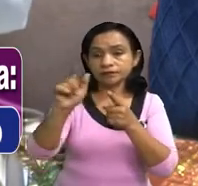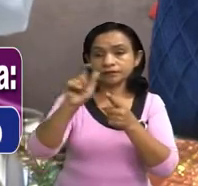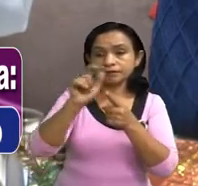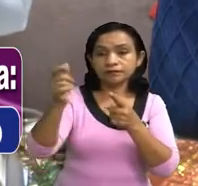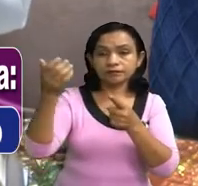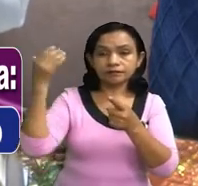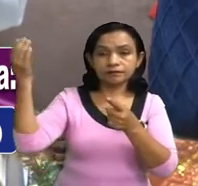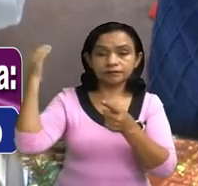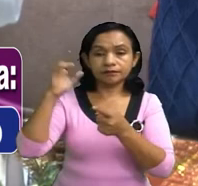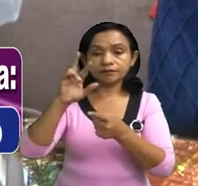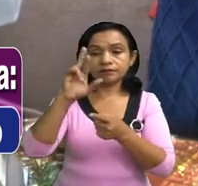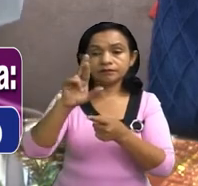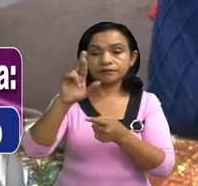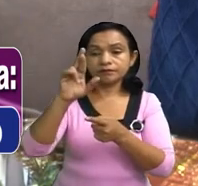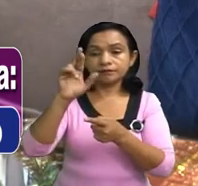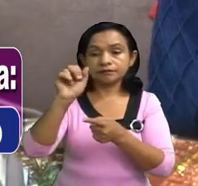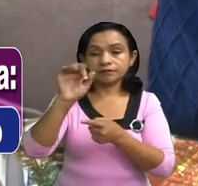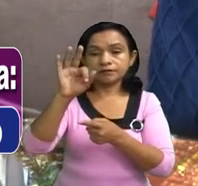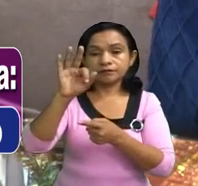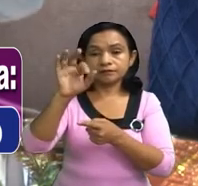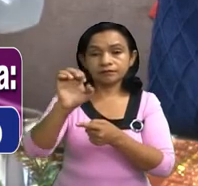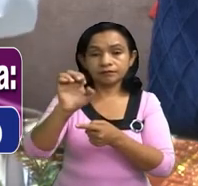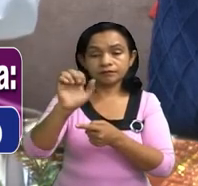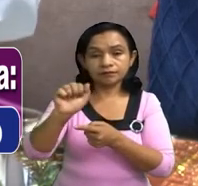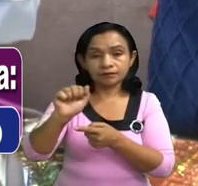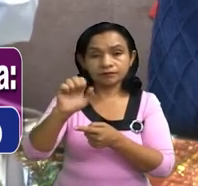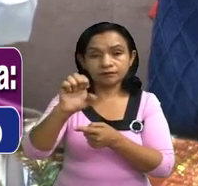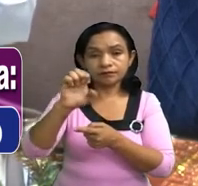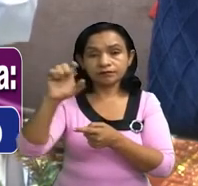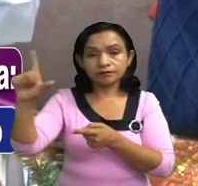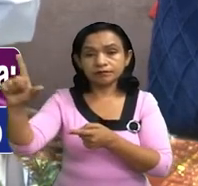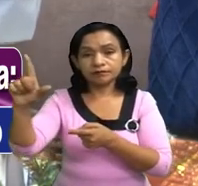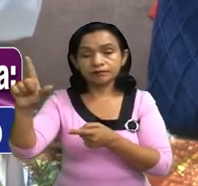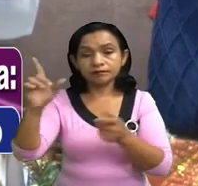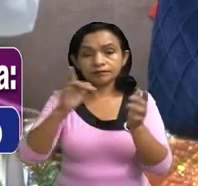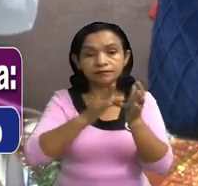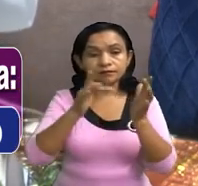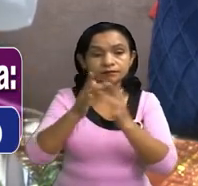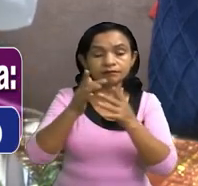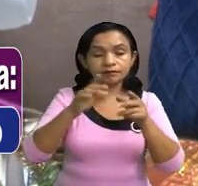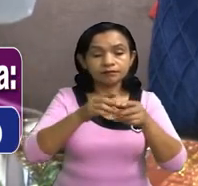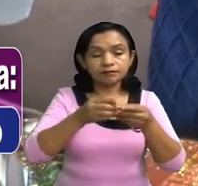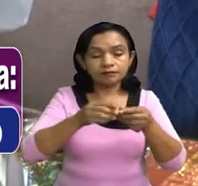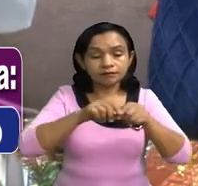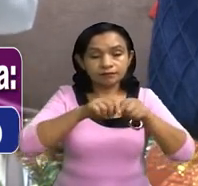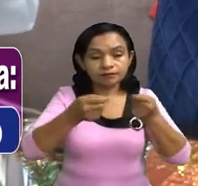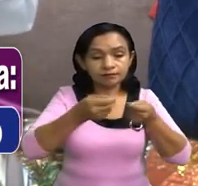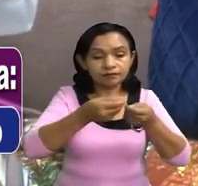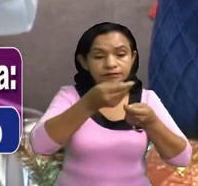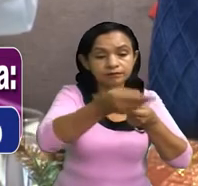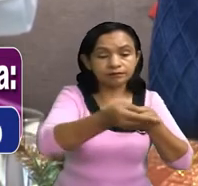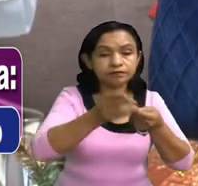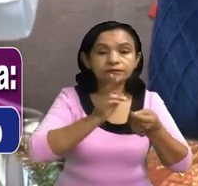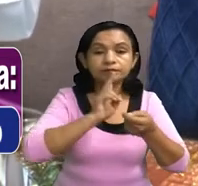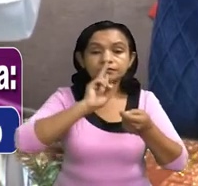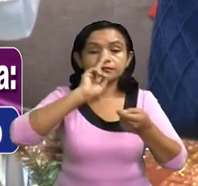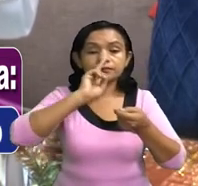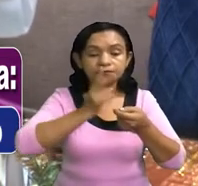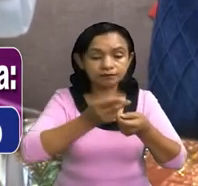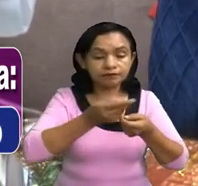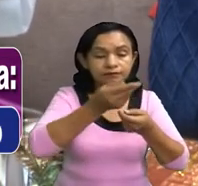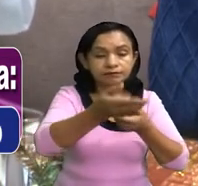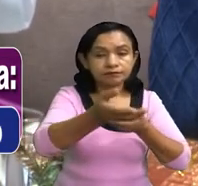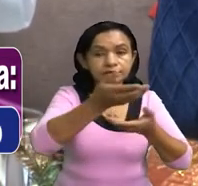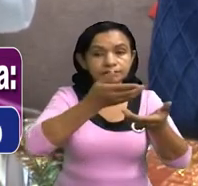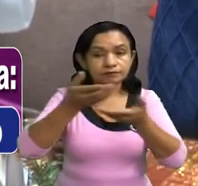mi hermano Rafael, en la época de Jesús se compartía el vino y el pan, porque esa era la cultura en esa